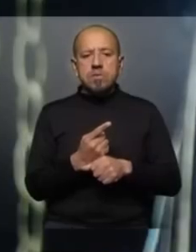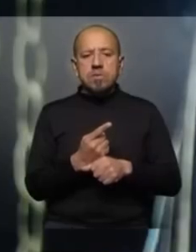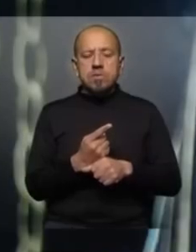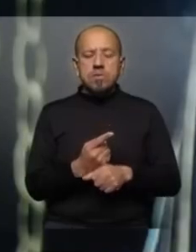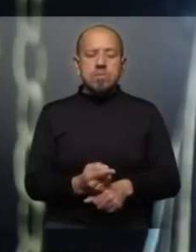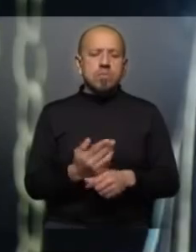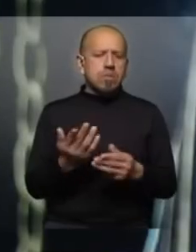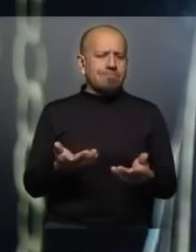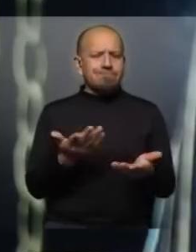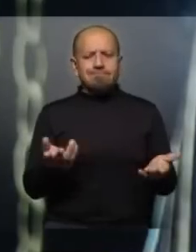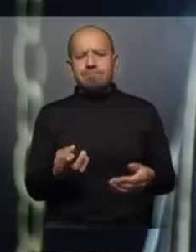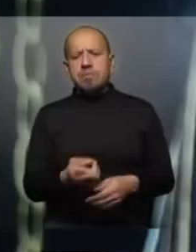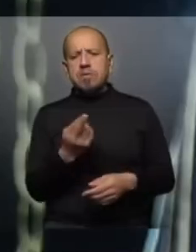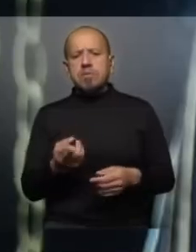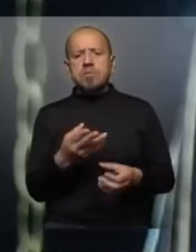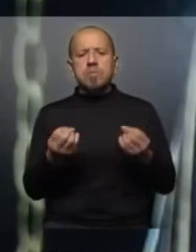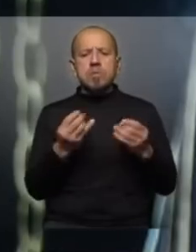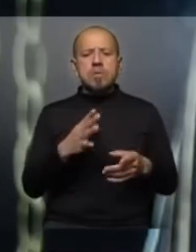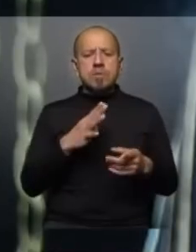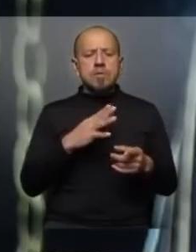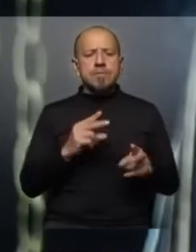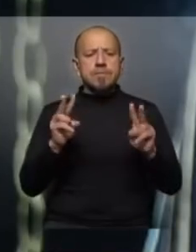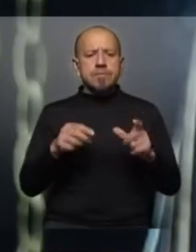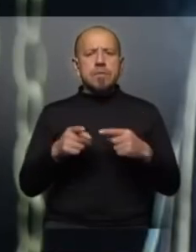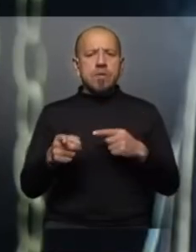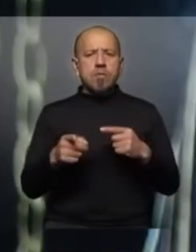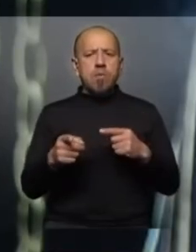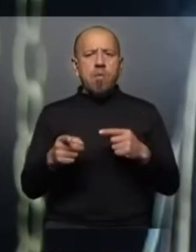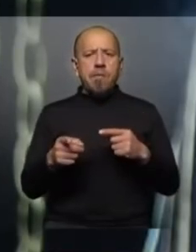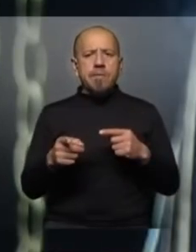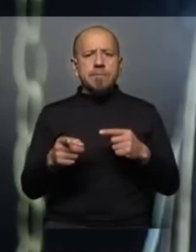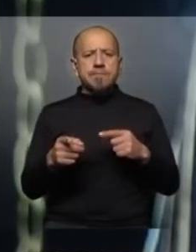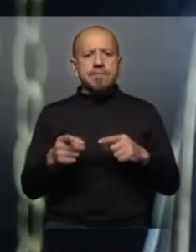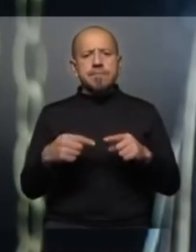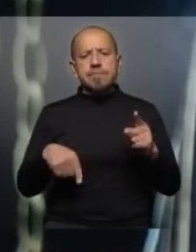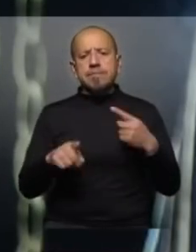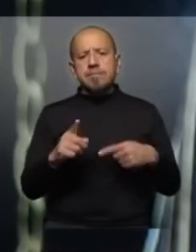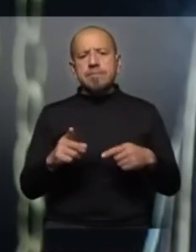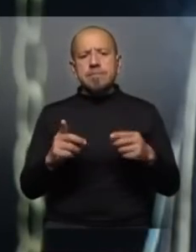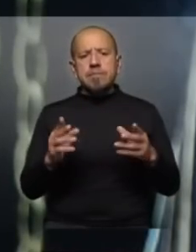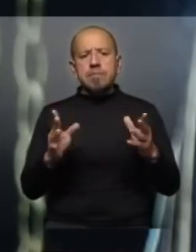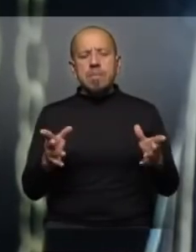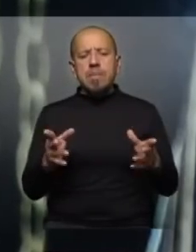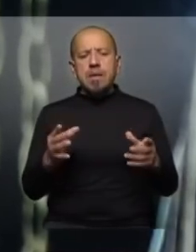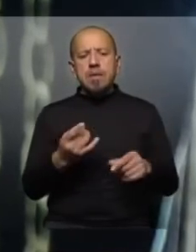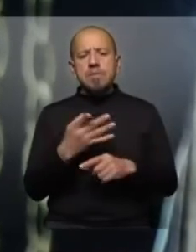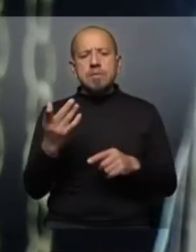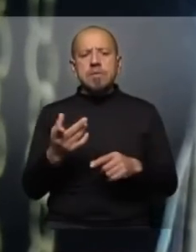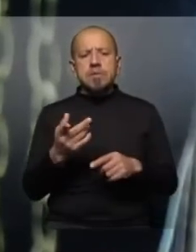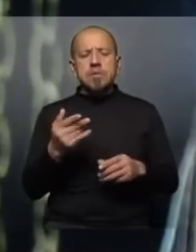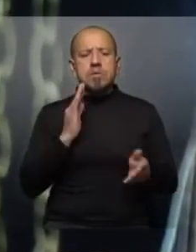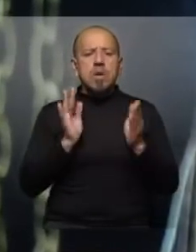decirlo de alguna manera Porque además hay un cuestionamiento a al ejercicio de la profesión de abogado que yo